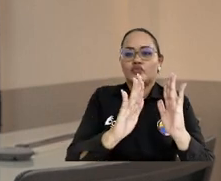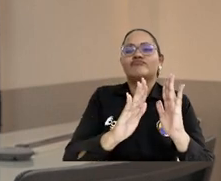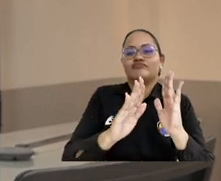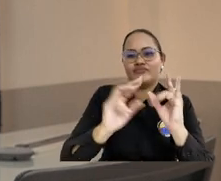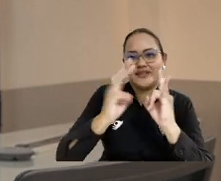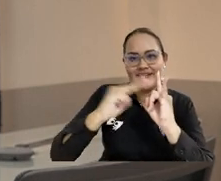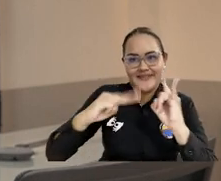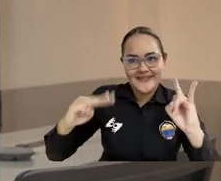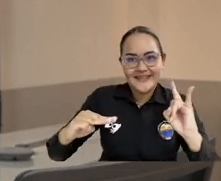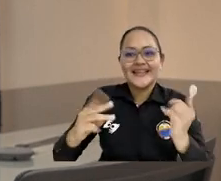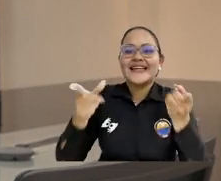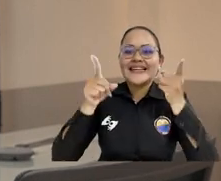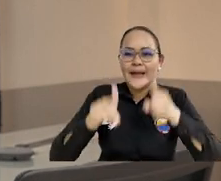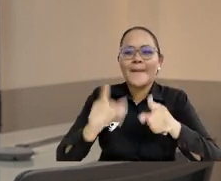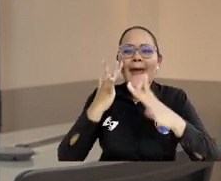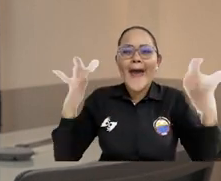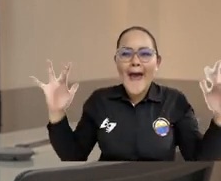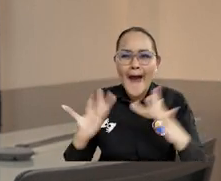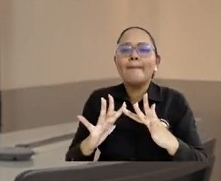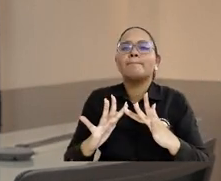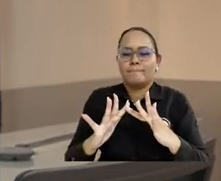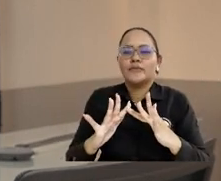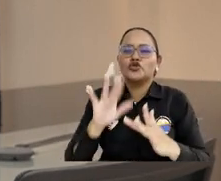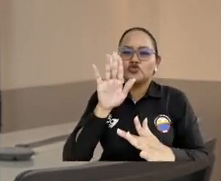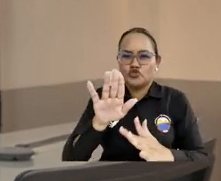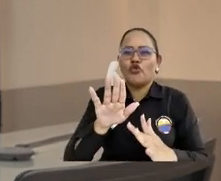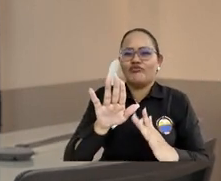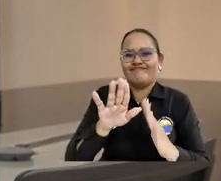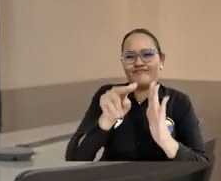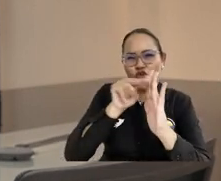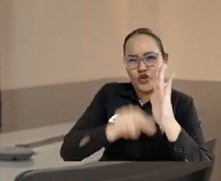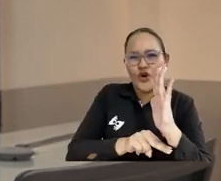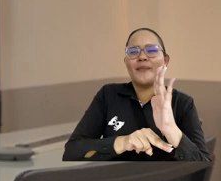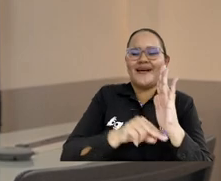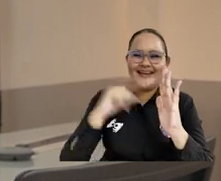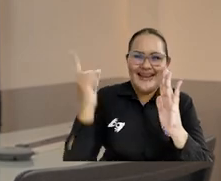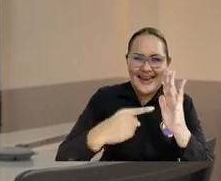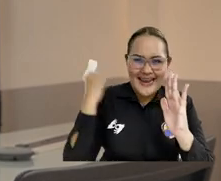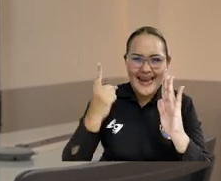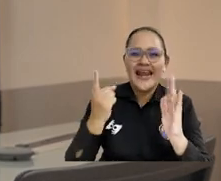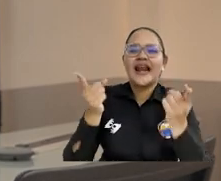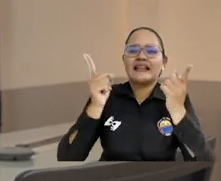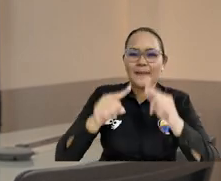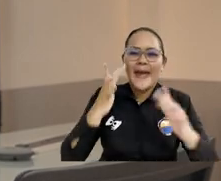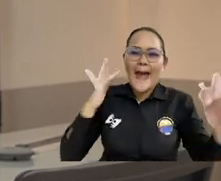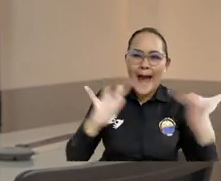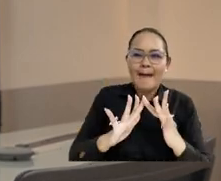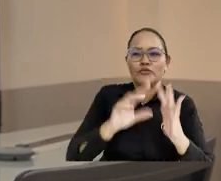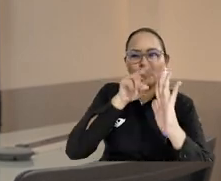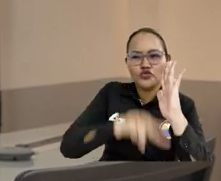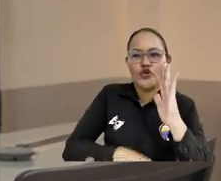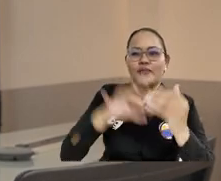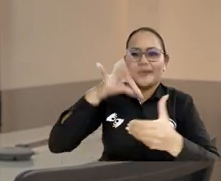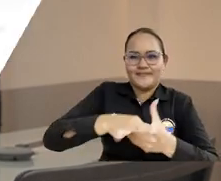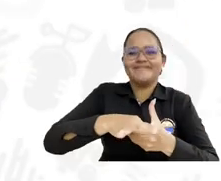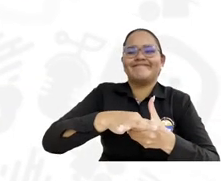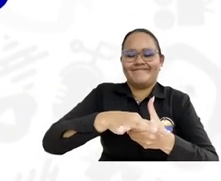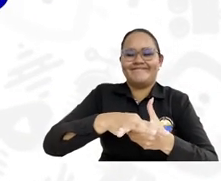de la Universidad del Magdalena, siguiendo las directrices establecidas en el Estatuto General y el Estatuto Electoral.